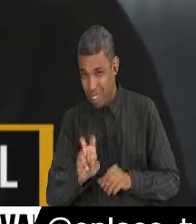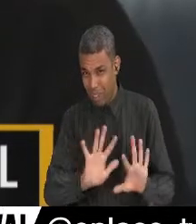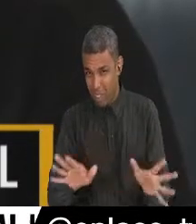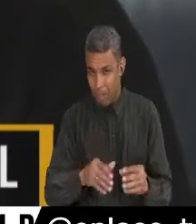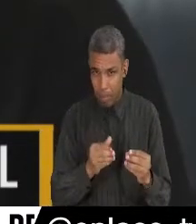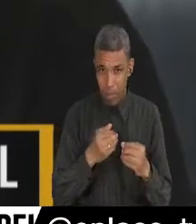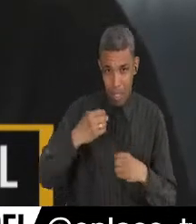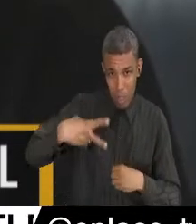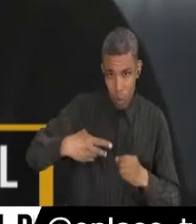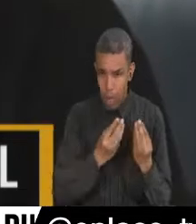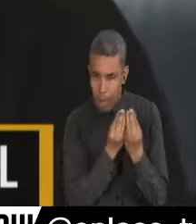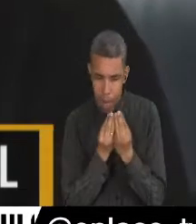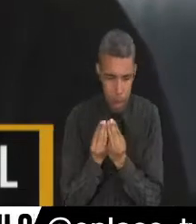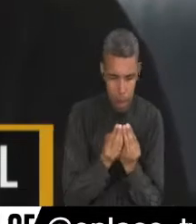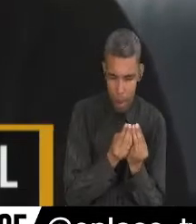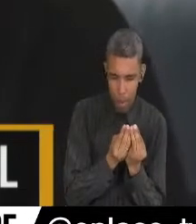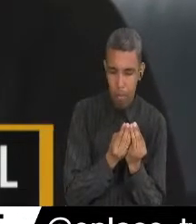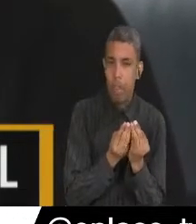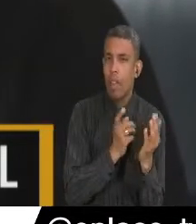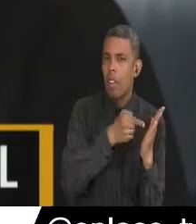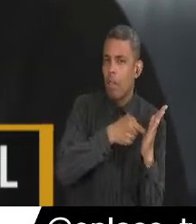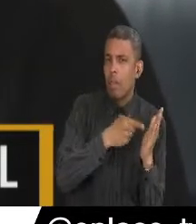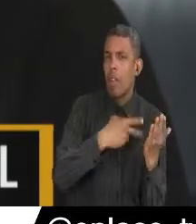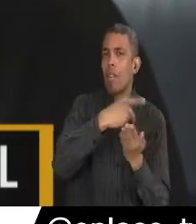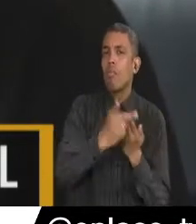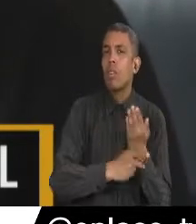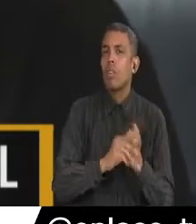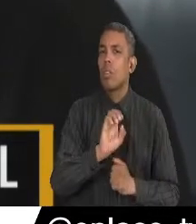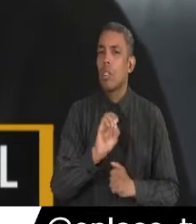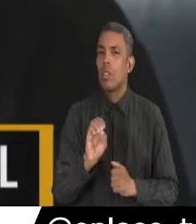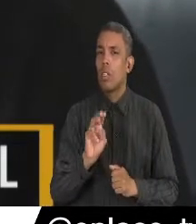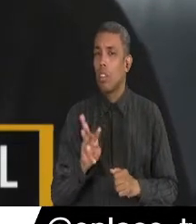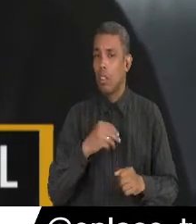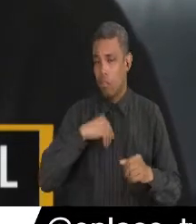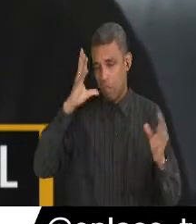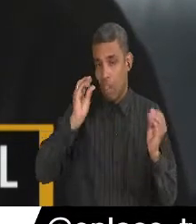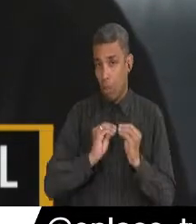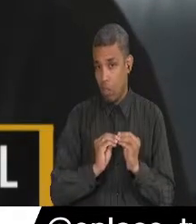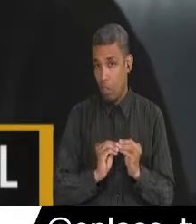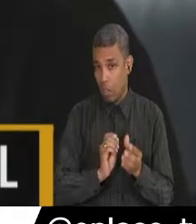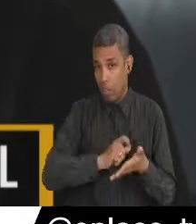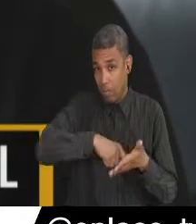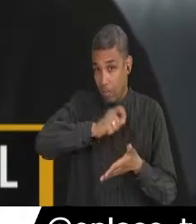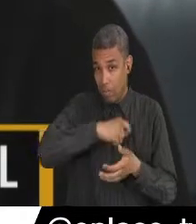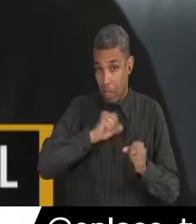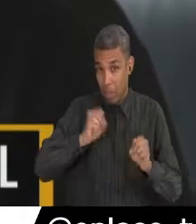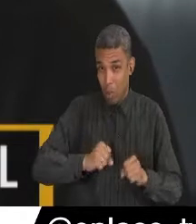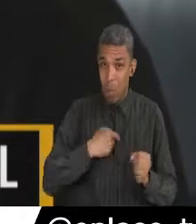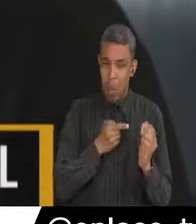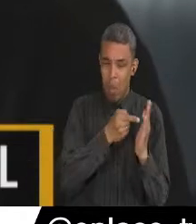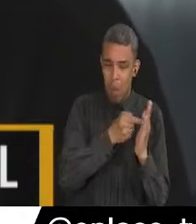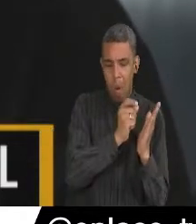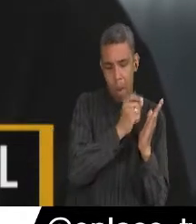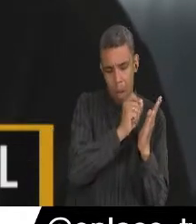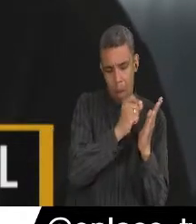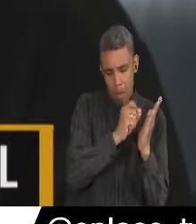proyecto de acuerdo 003, que tiene que ver con unas decisiones tributarias, que entre eso está lo de la tasa de bomberil y se le giran los